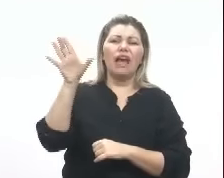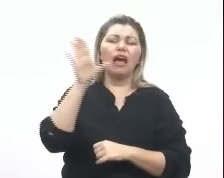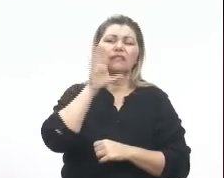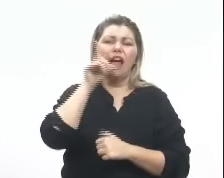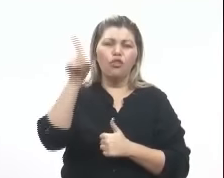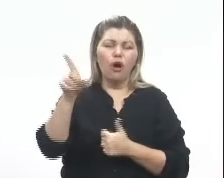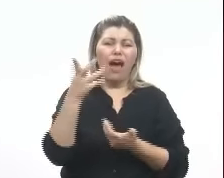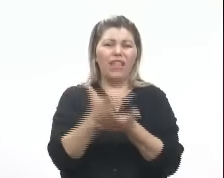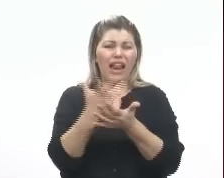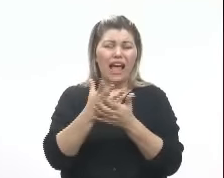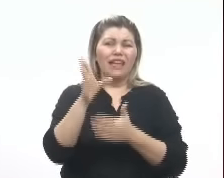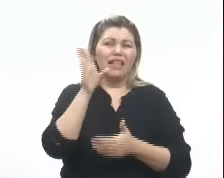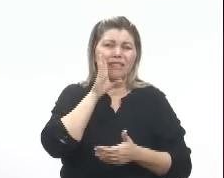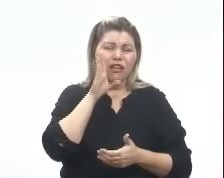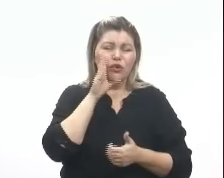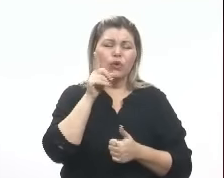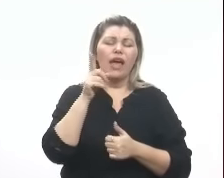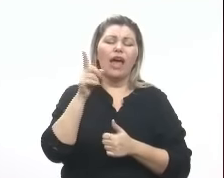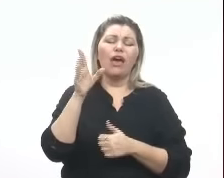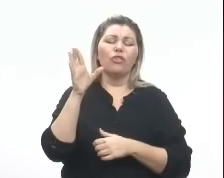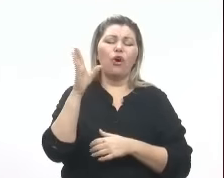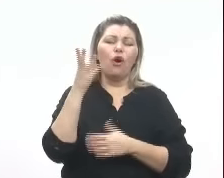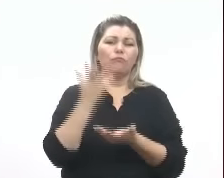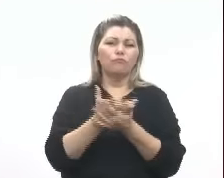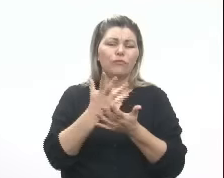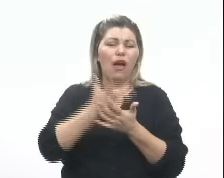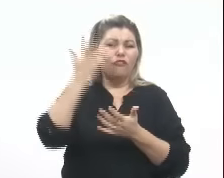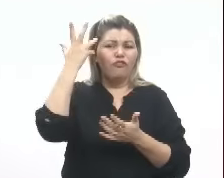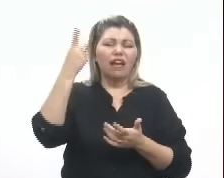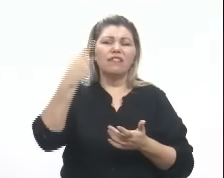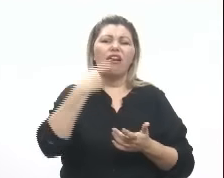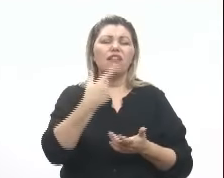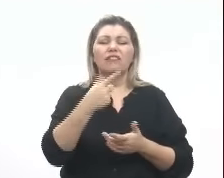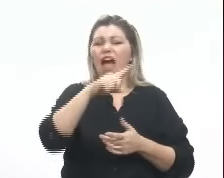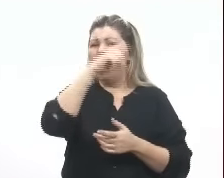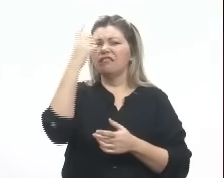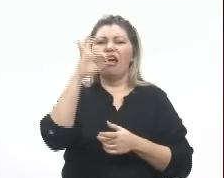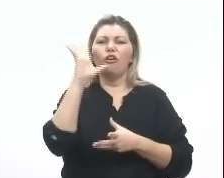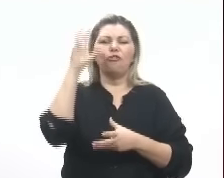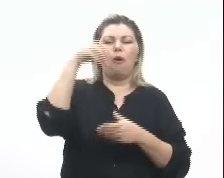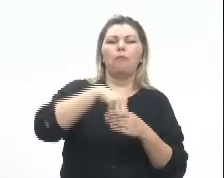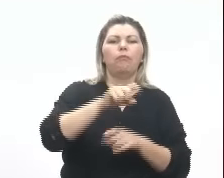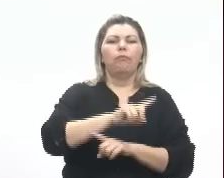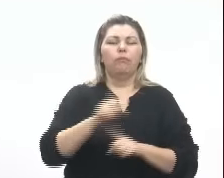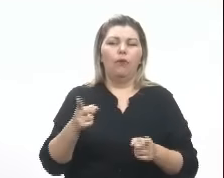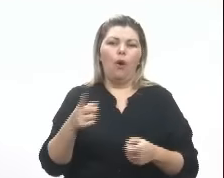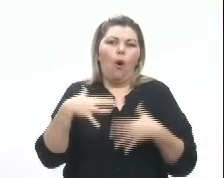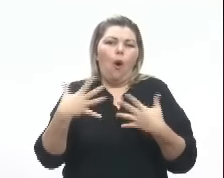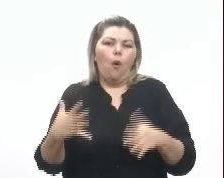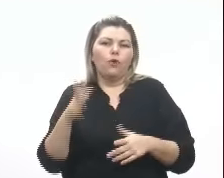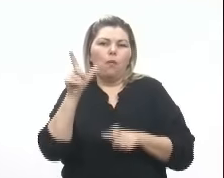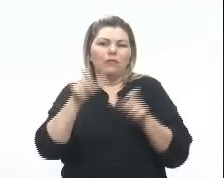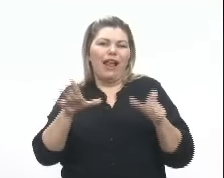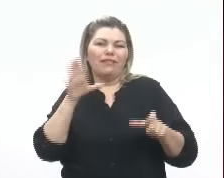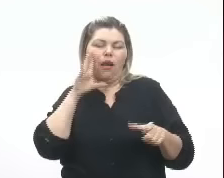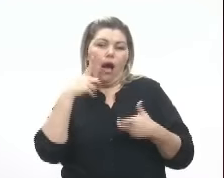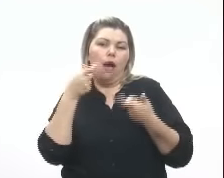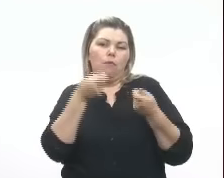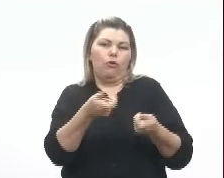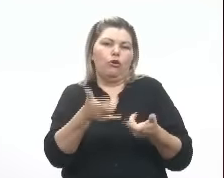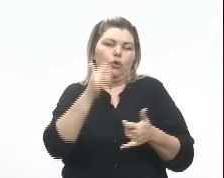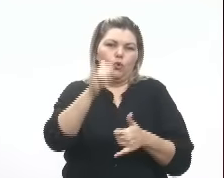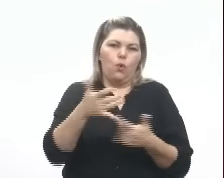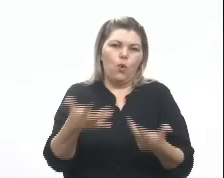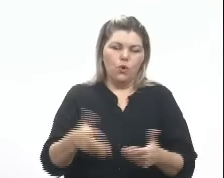Francia, que el Estado no tiene que existir. Imagínense ustedes cómo están de acuerdo los yanquis con él. ¿Verdad? Y como nosotros